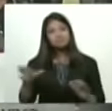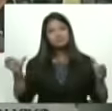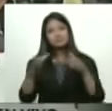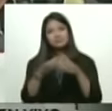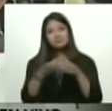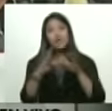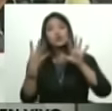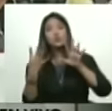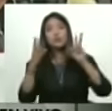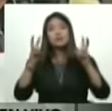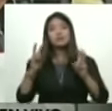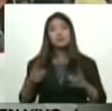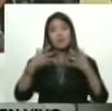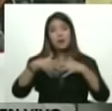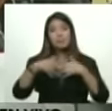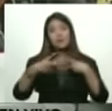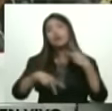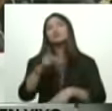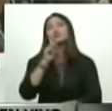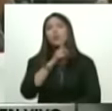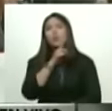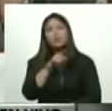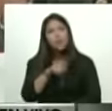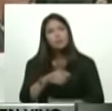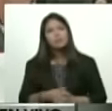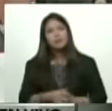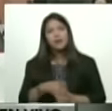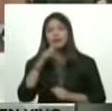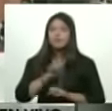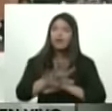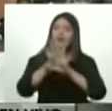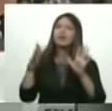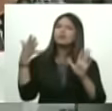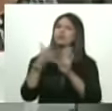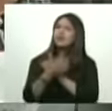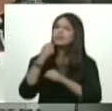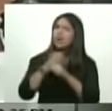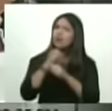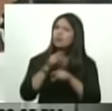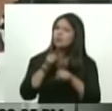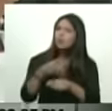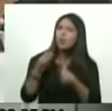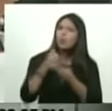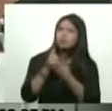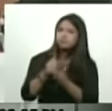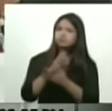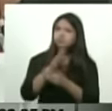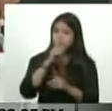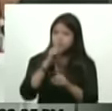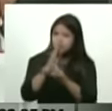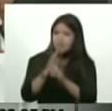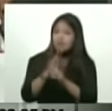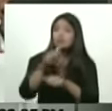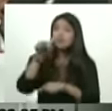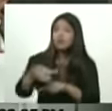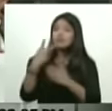estos 9 motores productivos, su nombre, su apellido y por supuesto a qué se dedica, cómo va a favorecer directamente